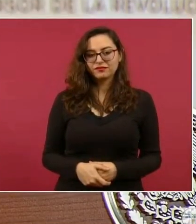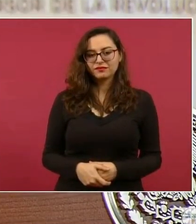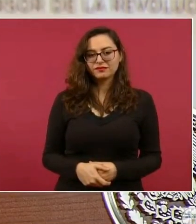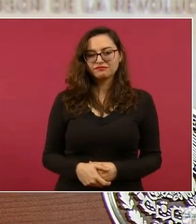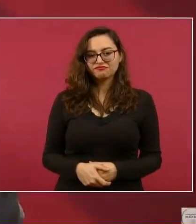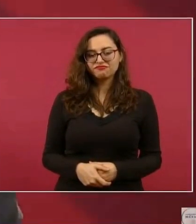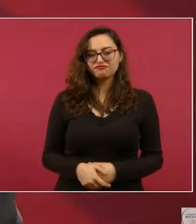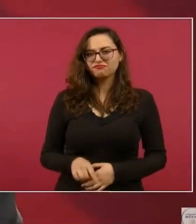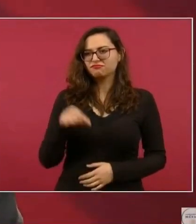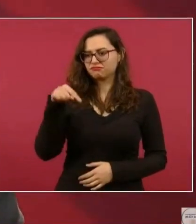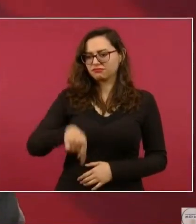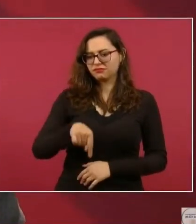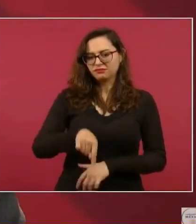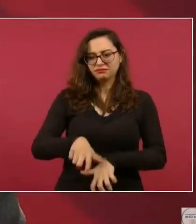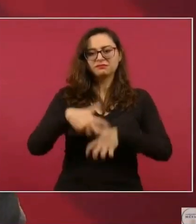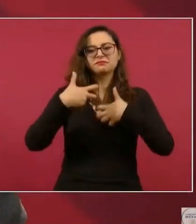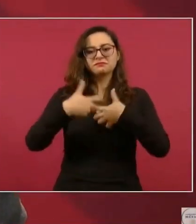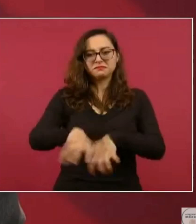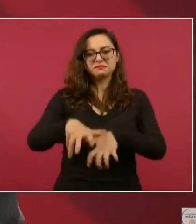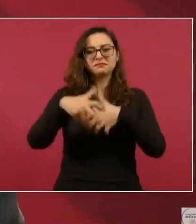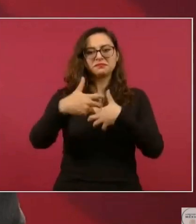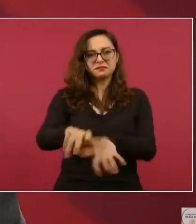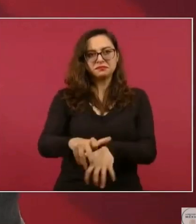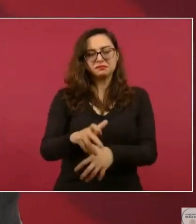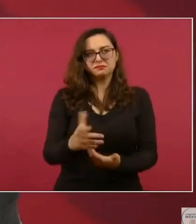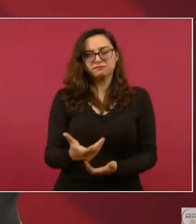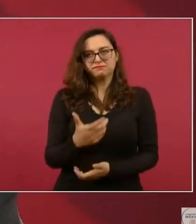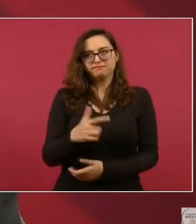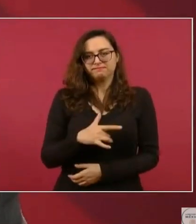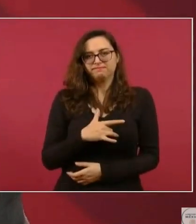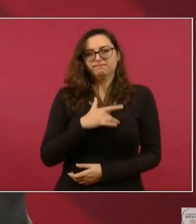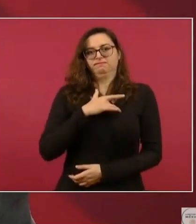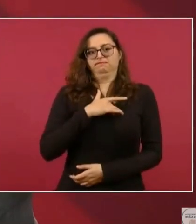Esta fue porque son 4 años